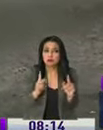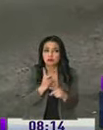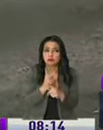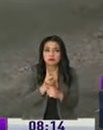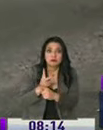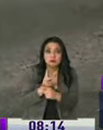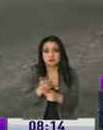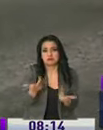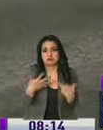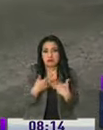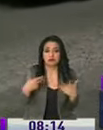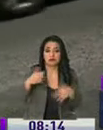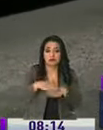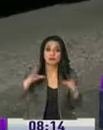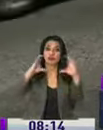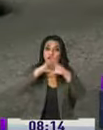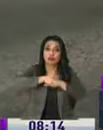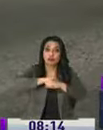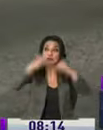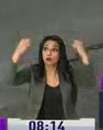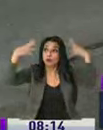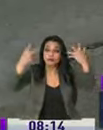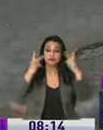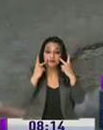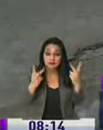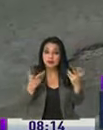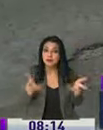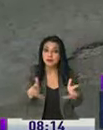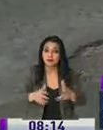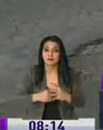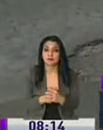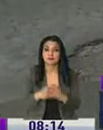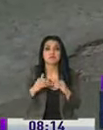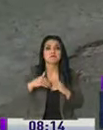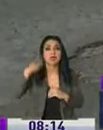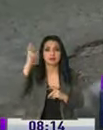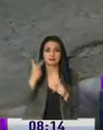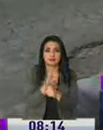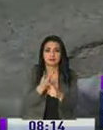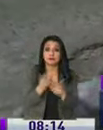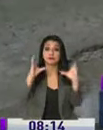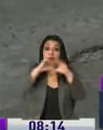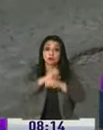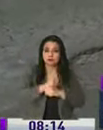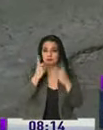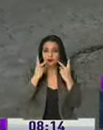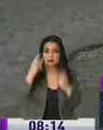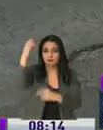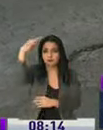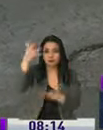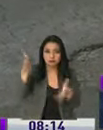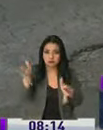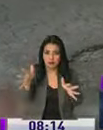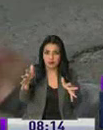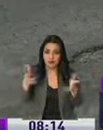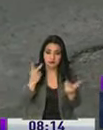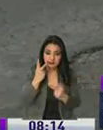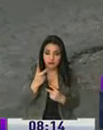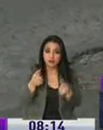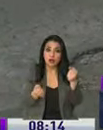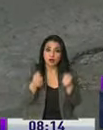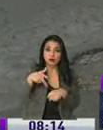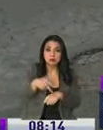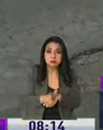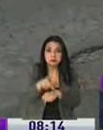principalmente en la noche por el daño de luminarias en la vía. De noche especialmente, que no se alcanza a ver de los carros pequeños o